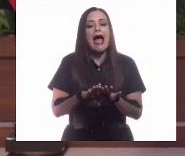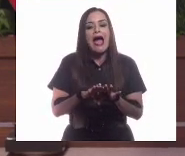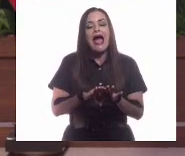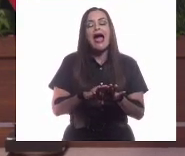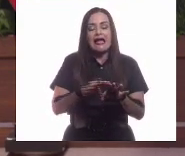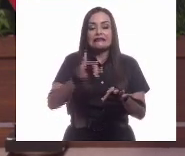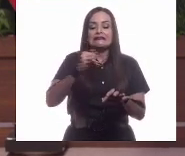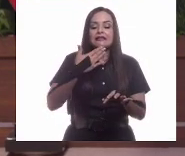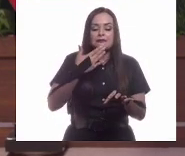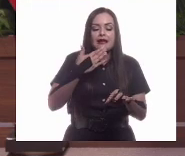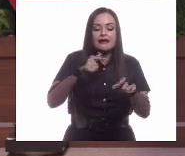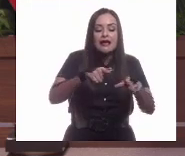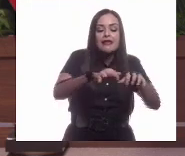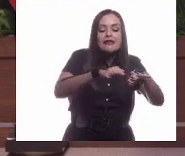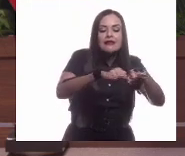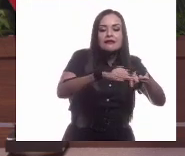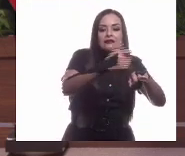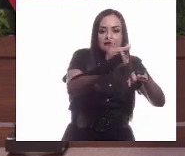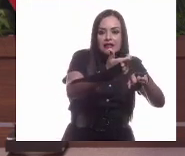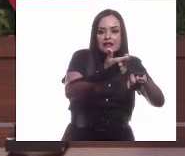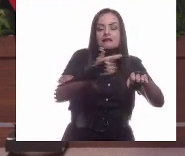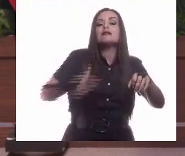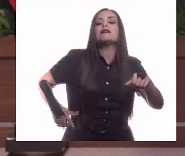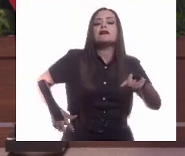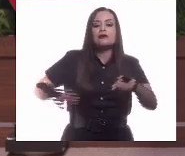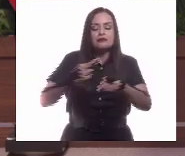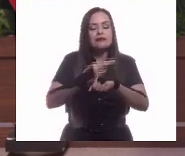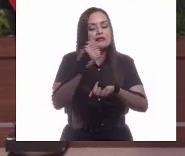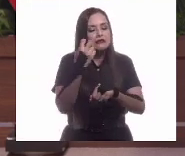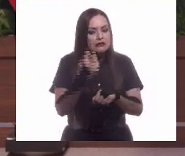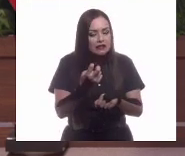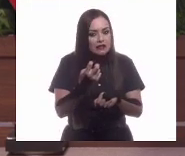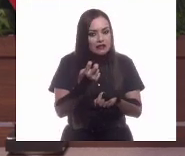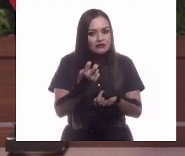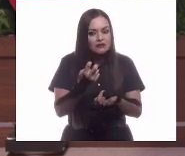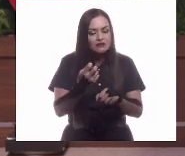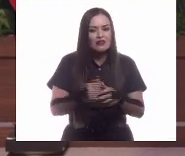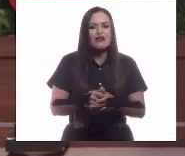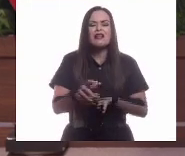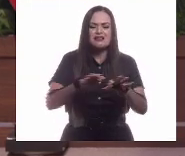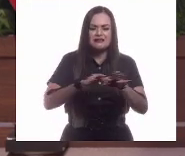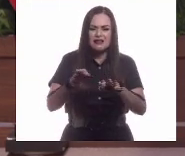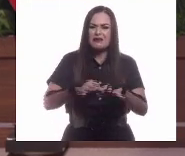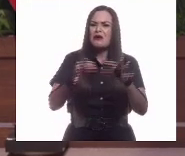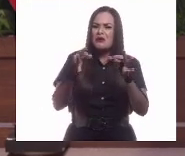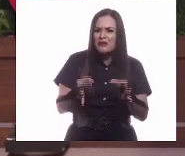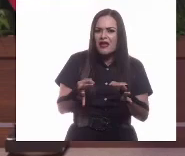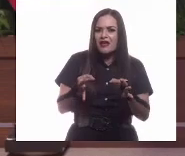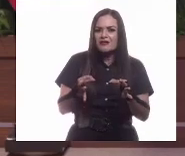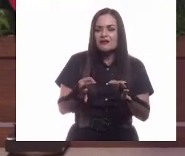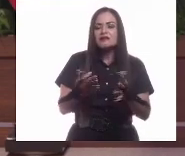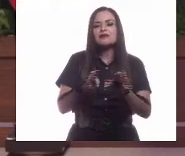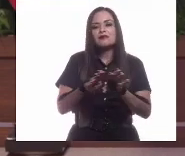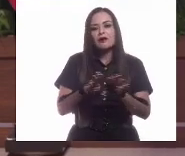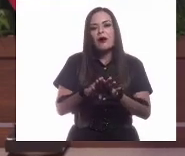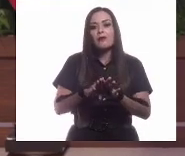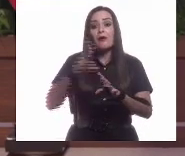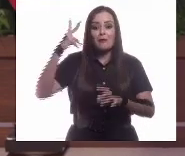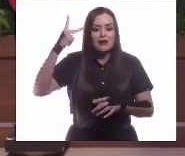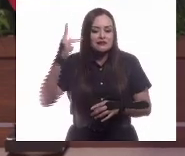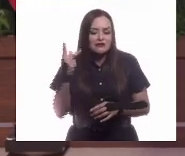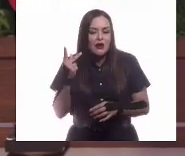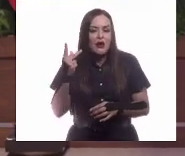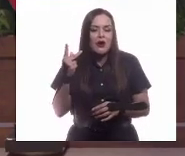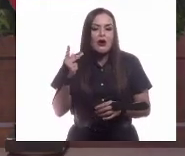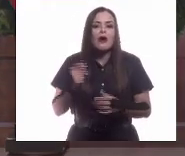formalmente con un buen salario. El empleo formal es estabilidad, es ingreso, es seguridad social, es pensión, es